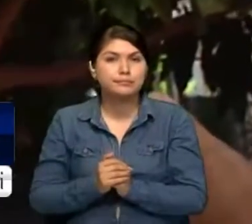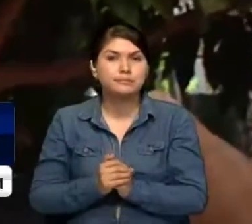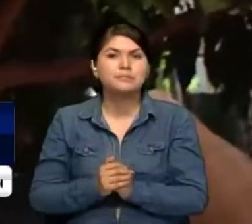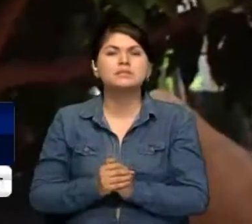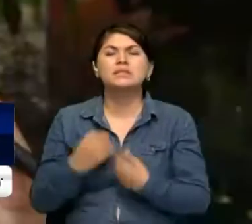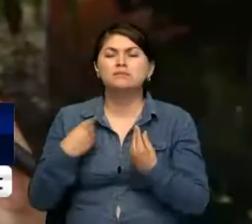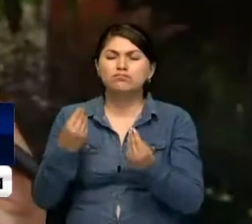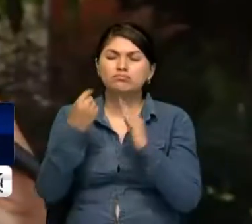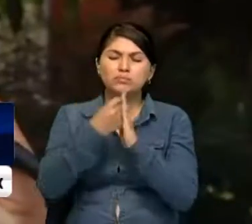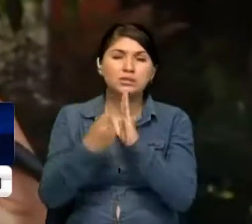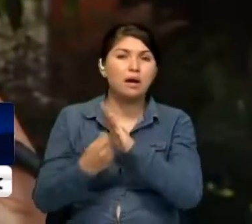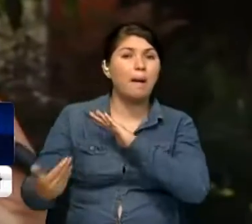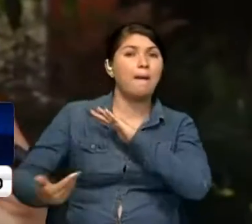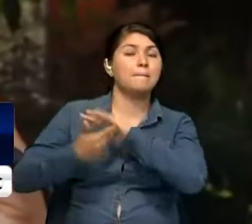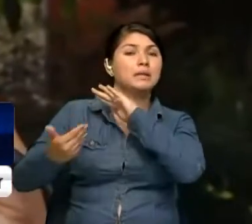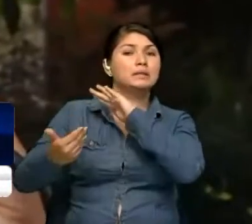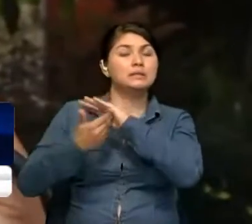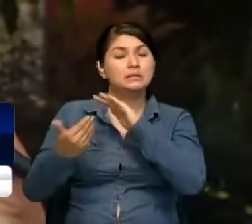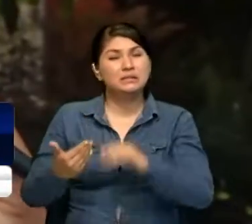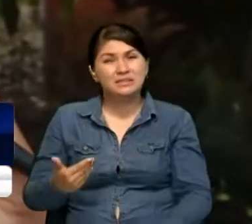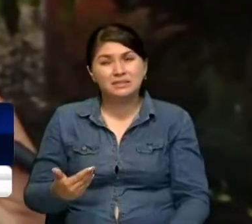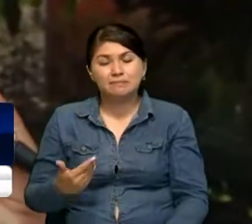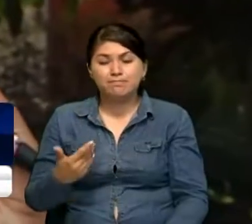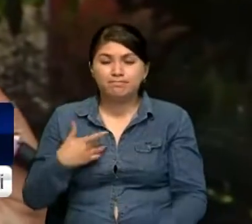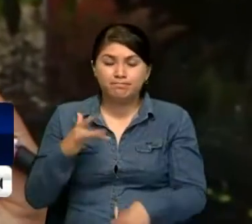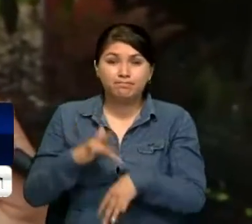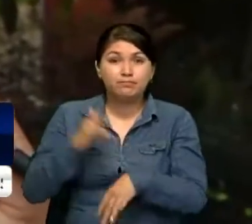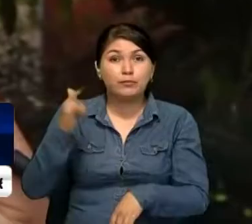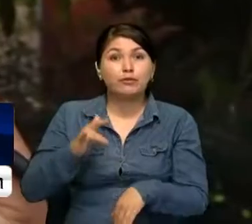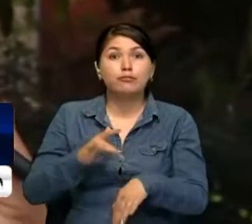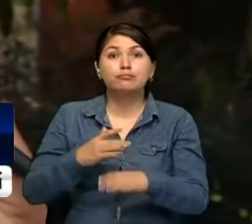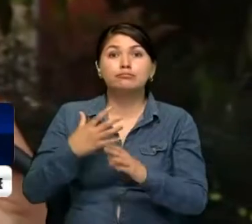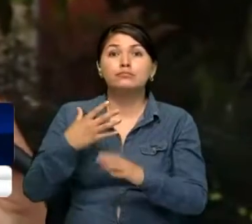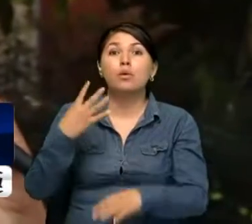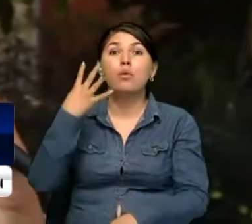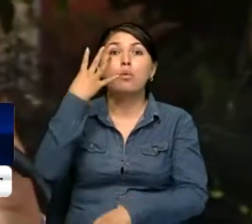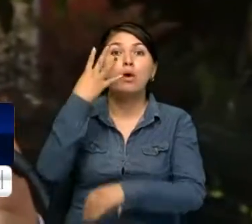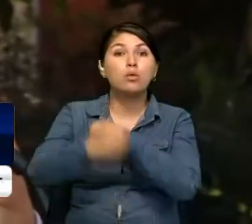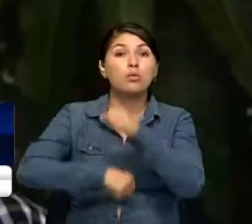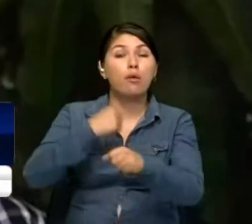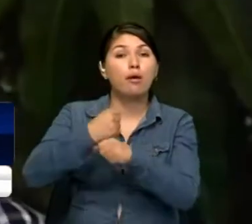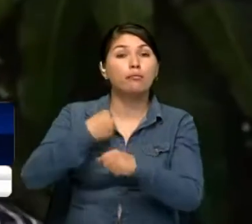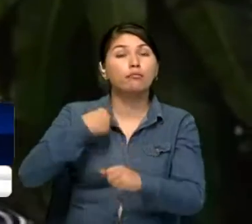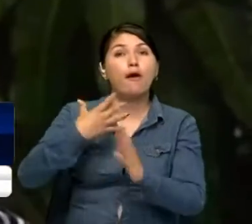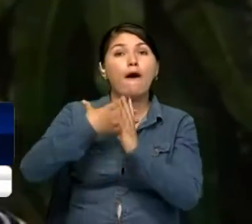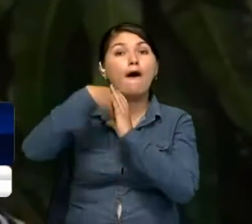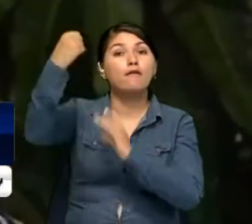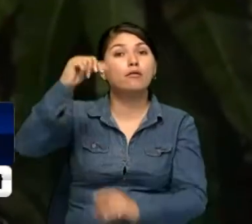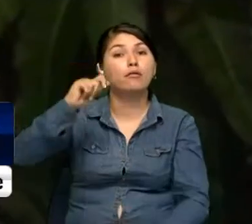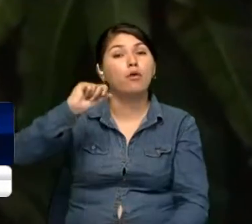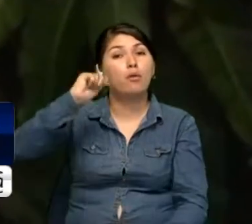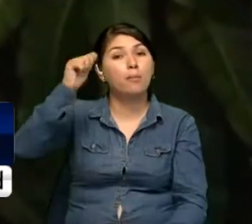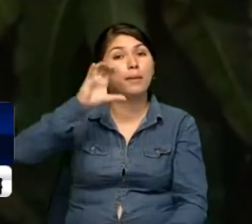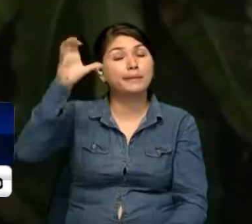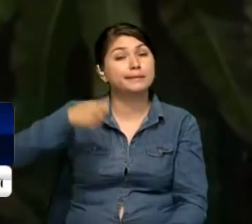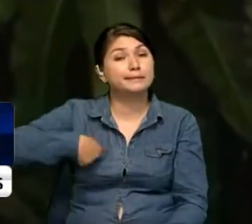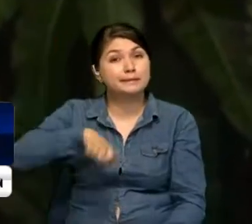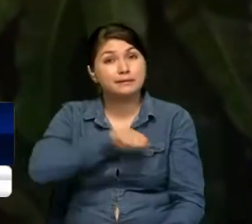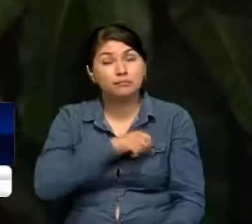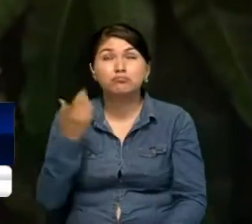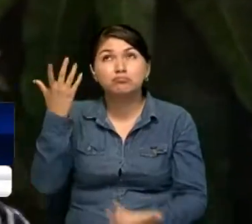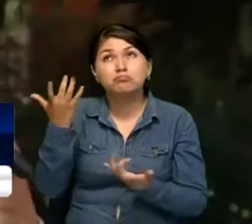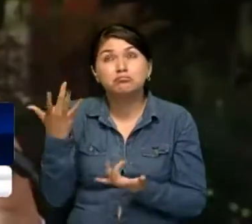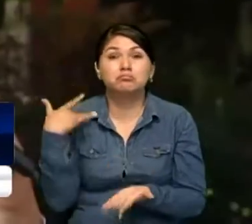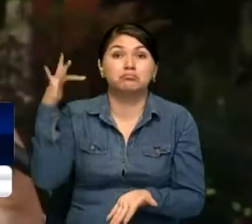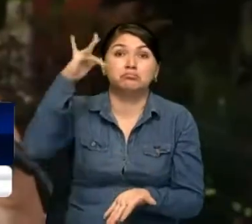varias amenazas, me ha tocado salir exiliado, he estado fuera del país por 4 años en España, en el cual fui refugiado, regresé con la esperanza de